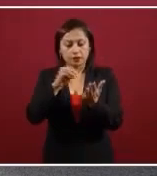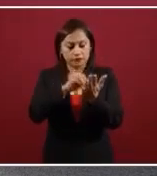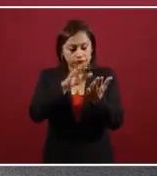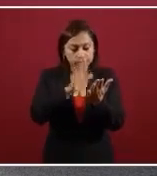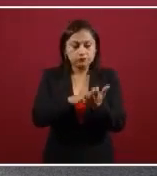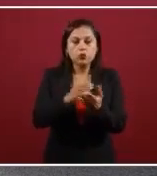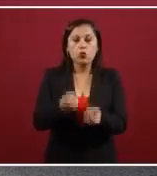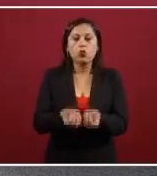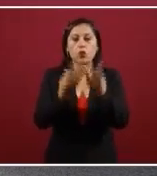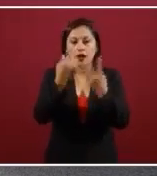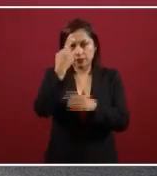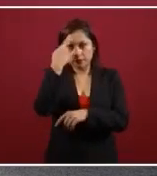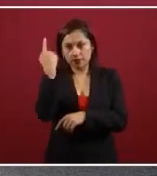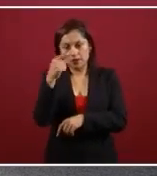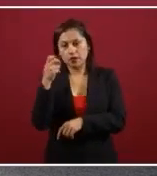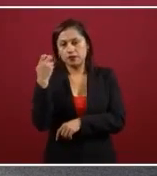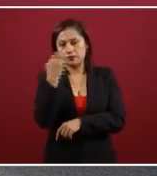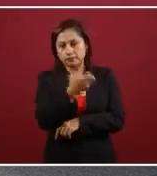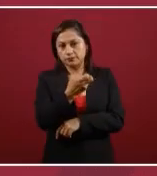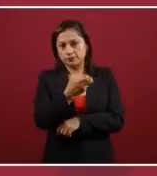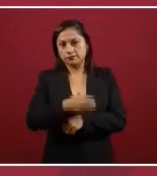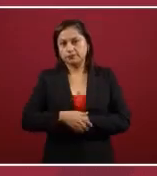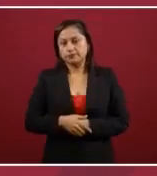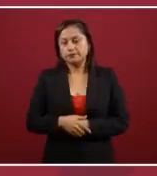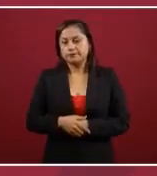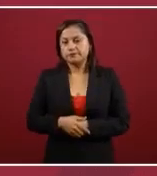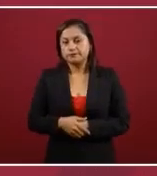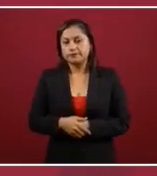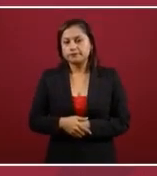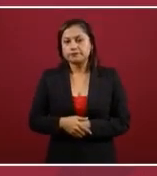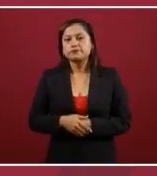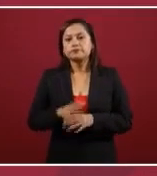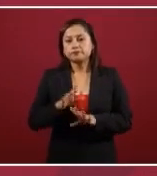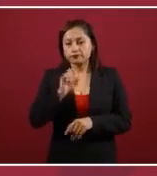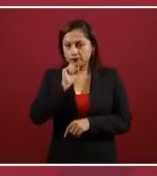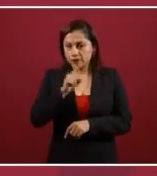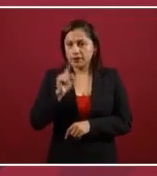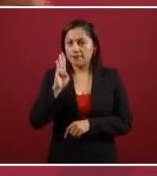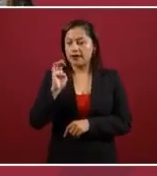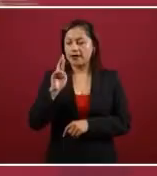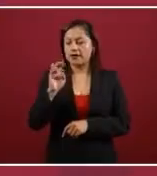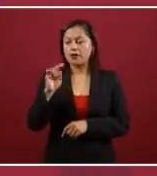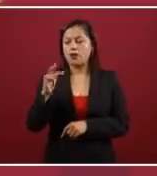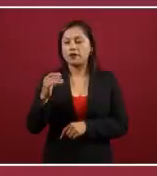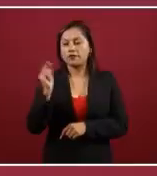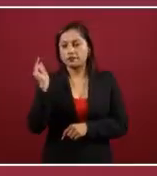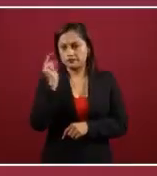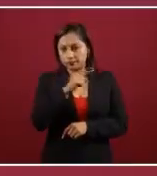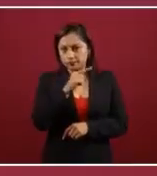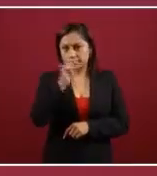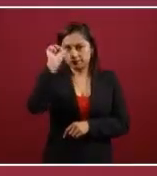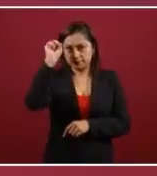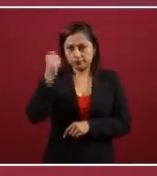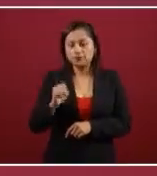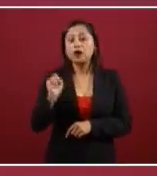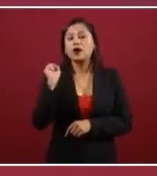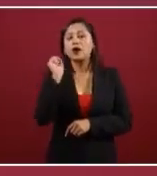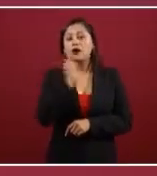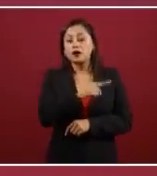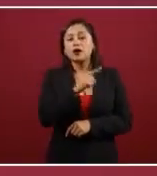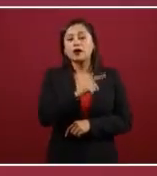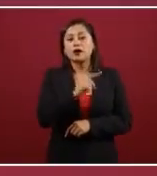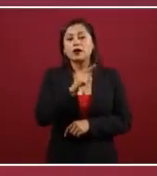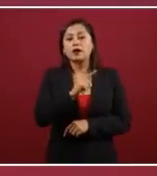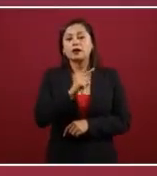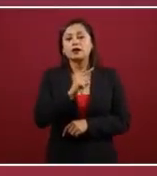También ahí, en Badiraguato, en esa región, se va a llevar a cabo el